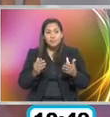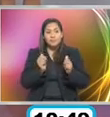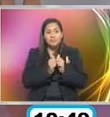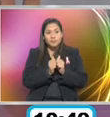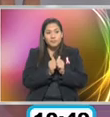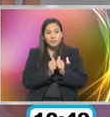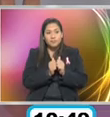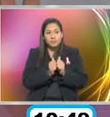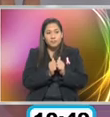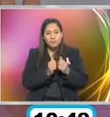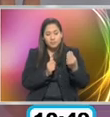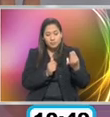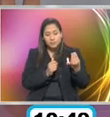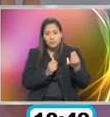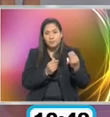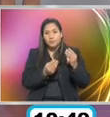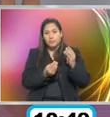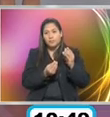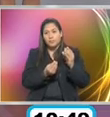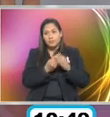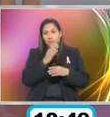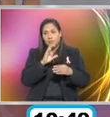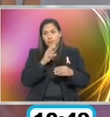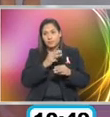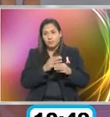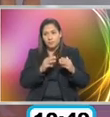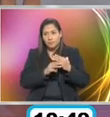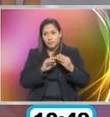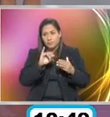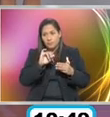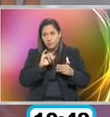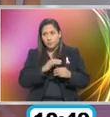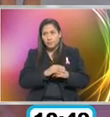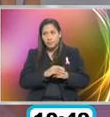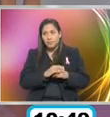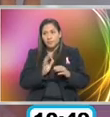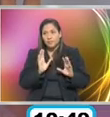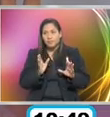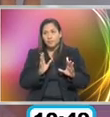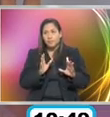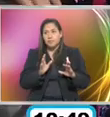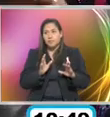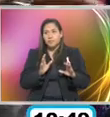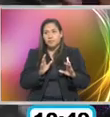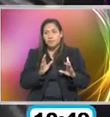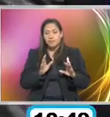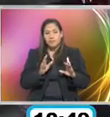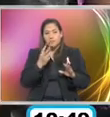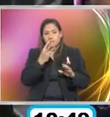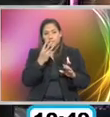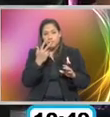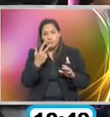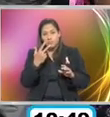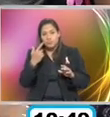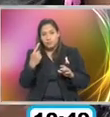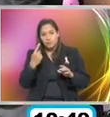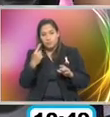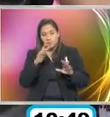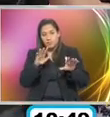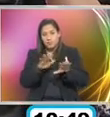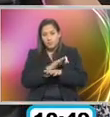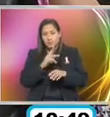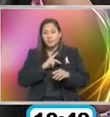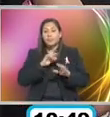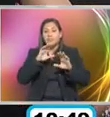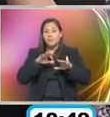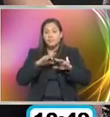con este nuevo Así es. material, ¿no? Sí. Bueno, ya nuestro 381 cambió, así que nuestro show